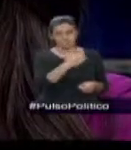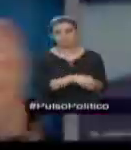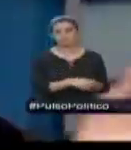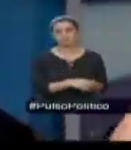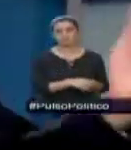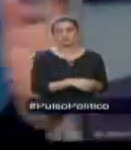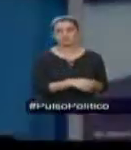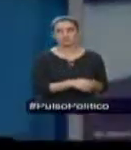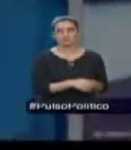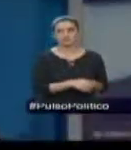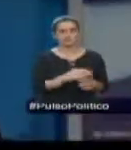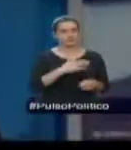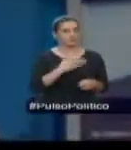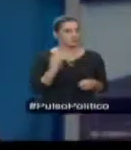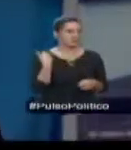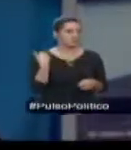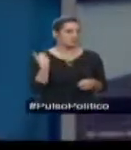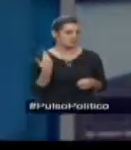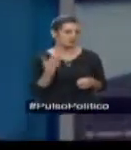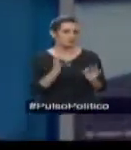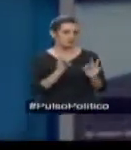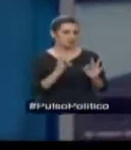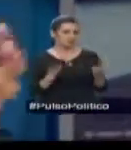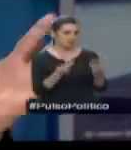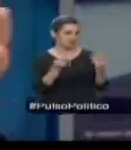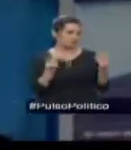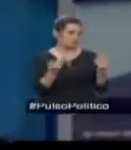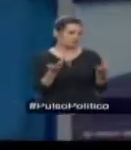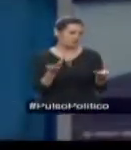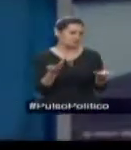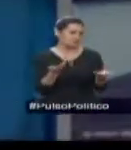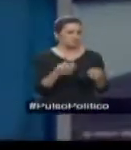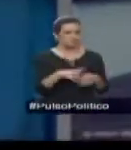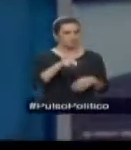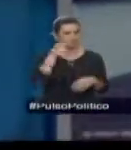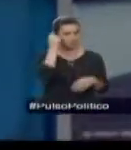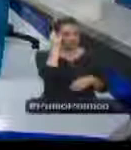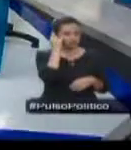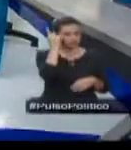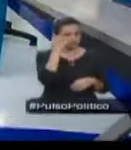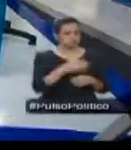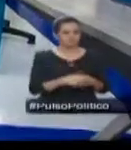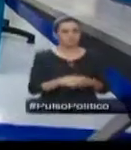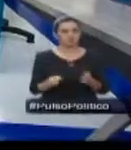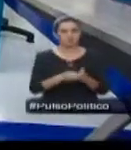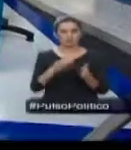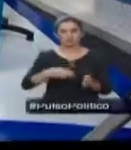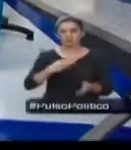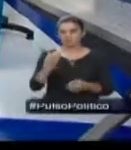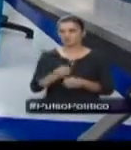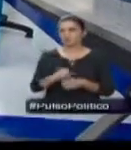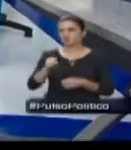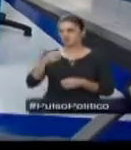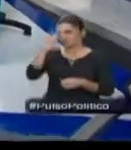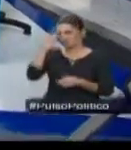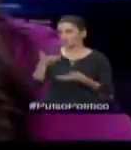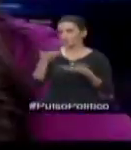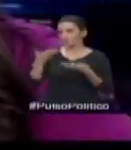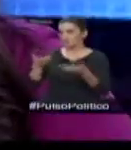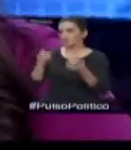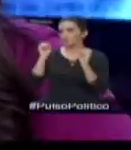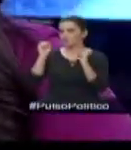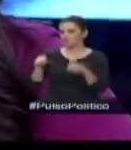un hogar que tenga excelente calidad no veo ninguna contradicción hacia contrarréplica 30 segundos claro porque le estamos dando la